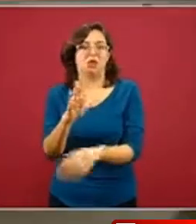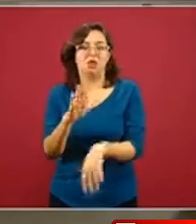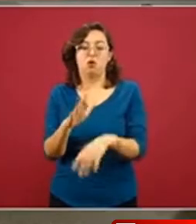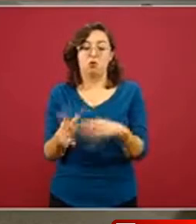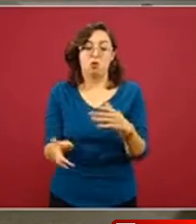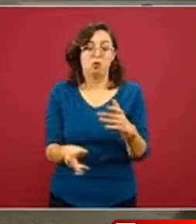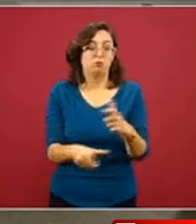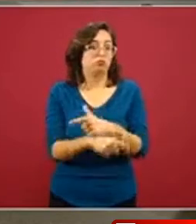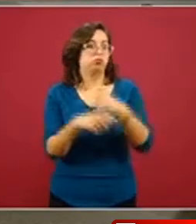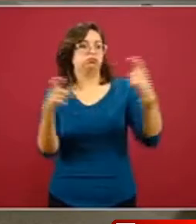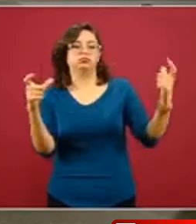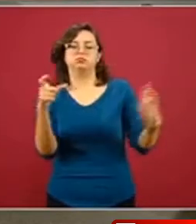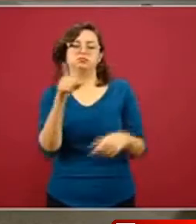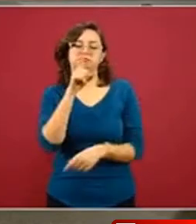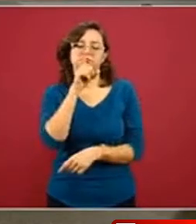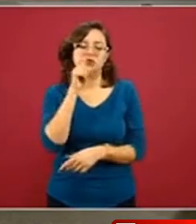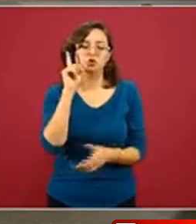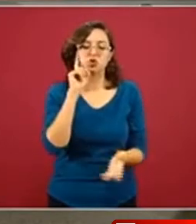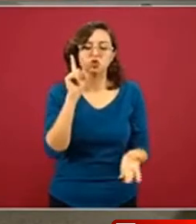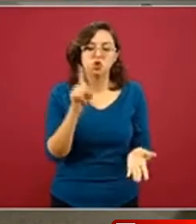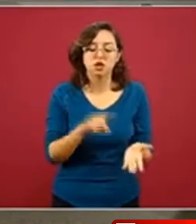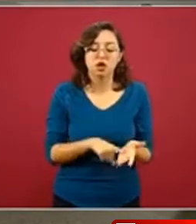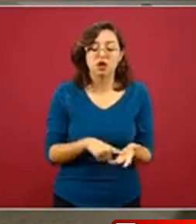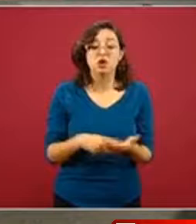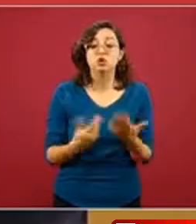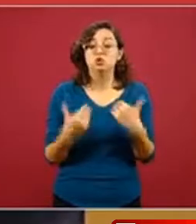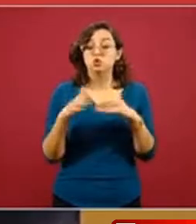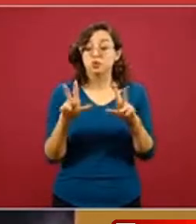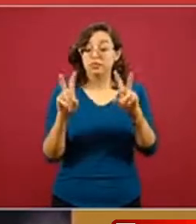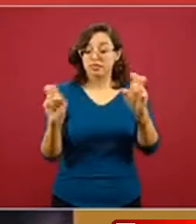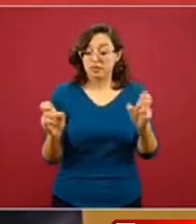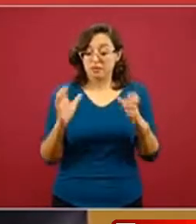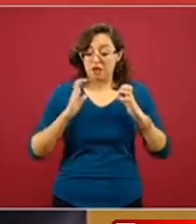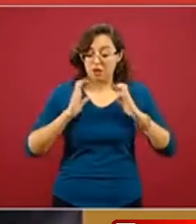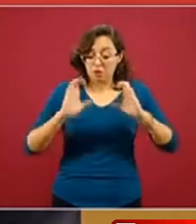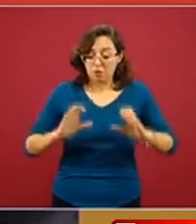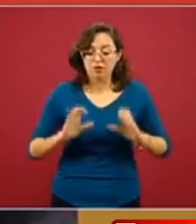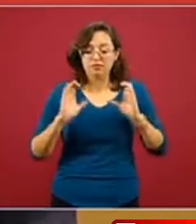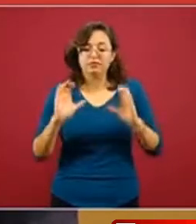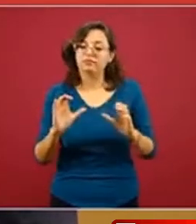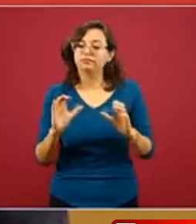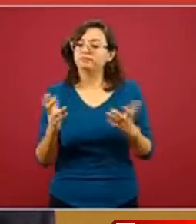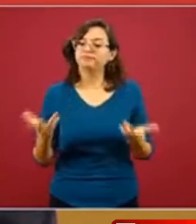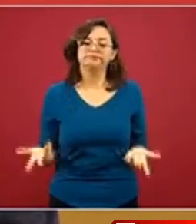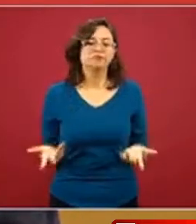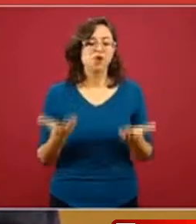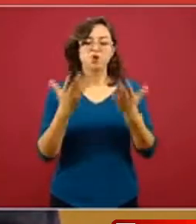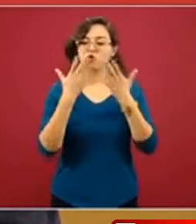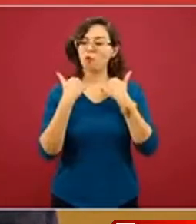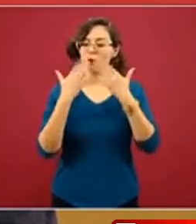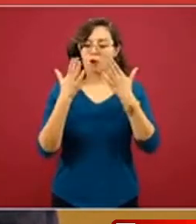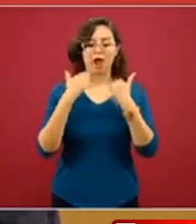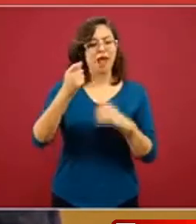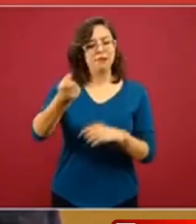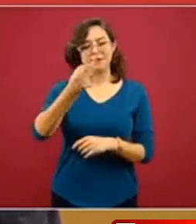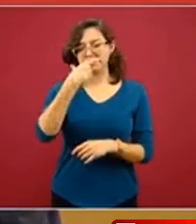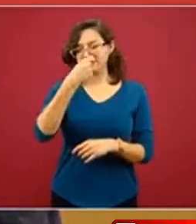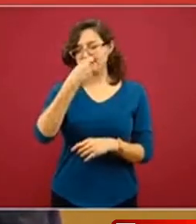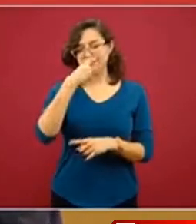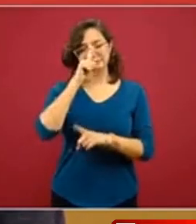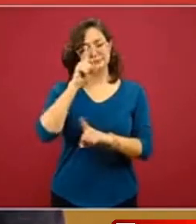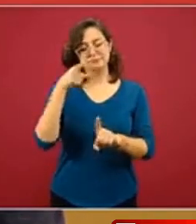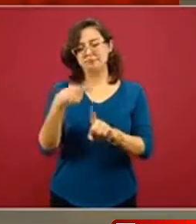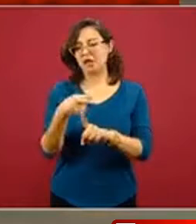situación apremiante. Respecto a tratamientos, solo para dejarlo claro, desafortunadamente no existen tratamientos específicos para